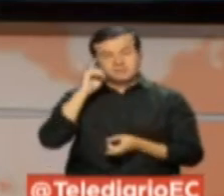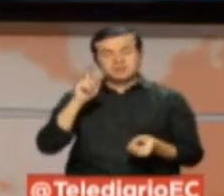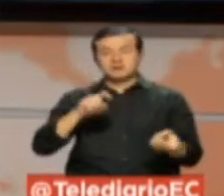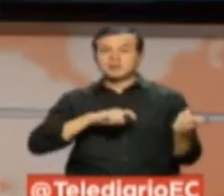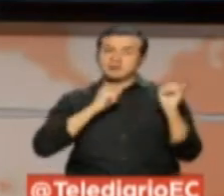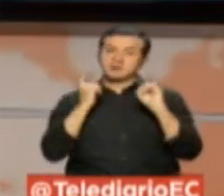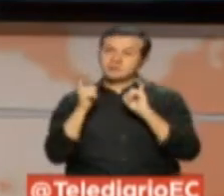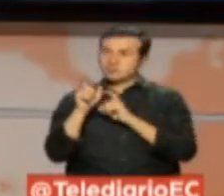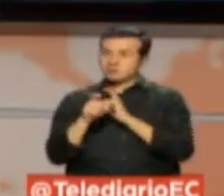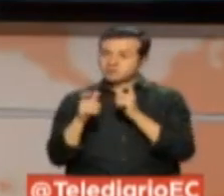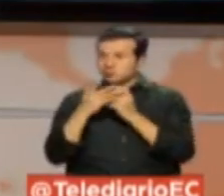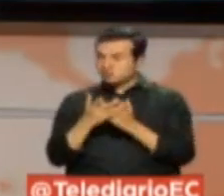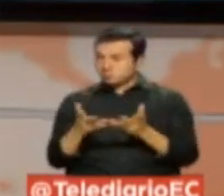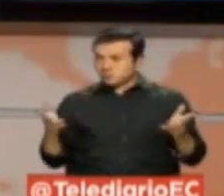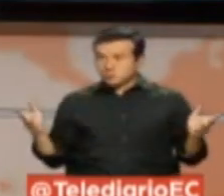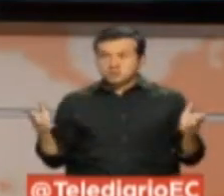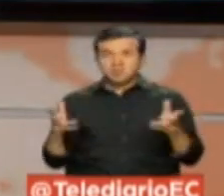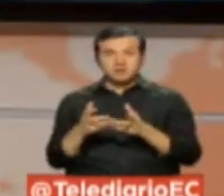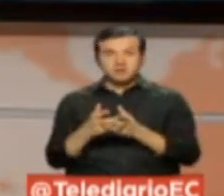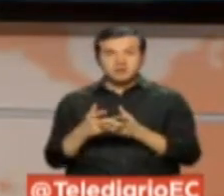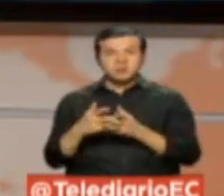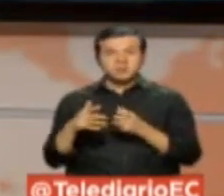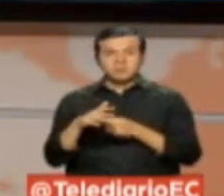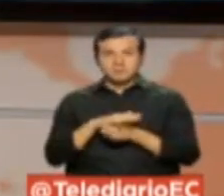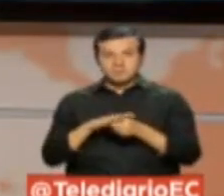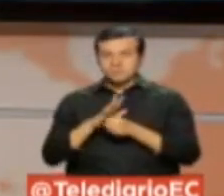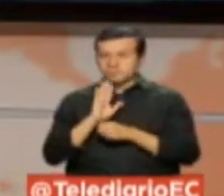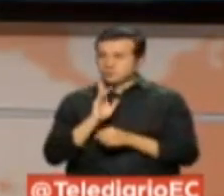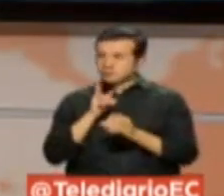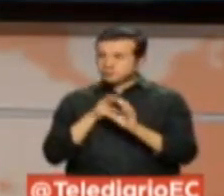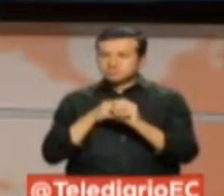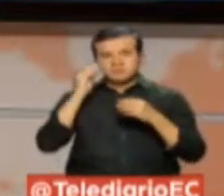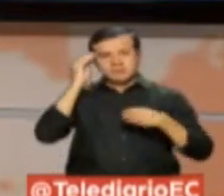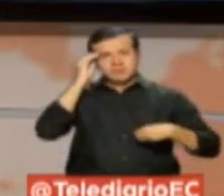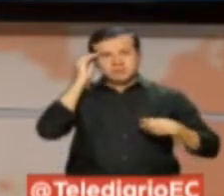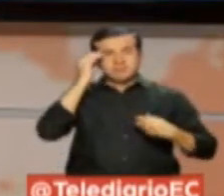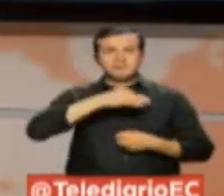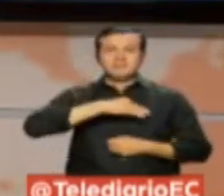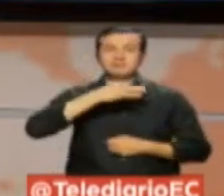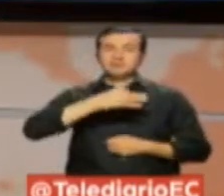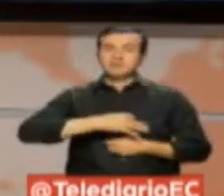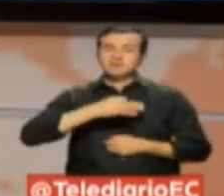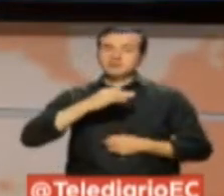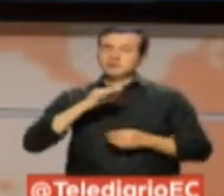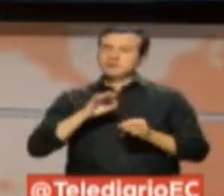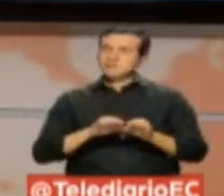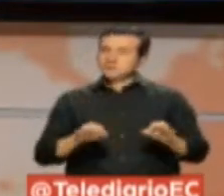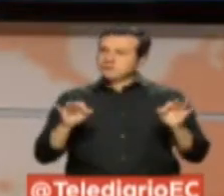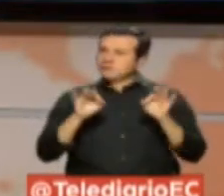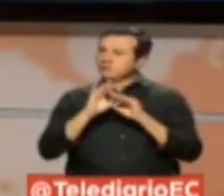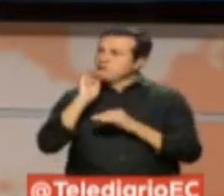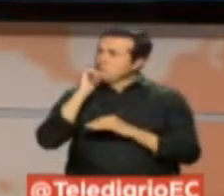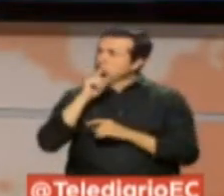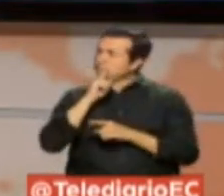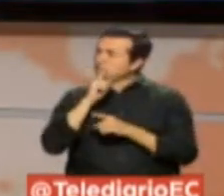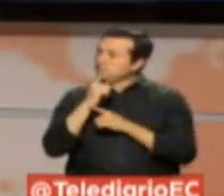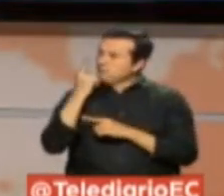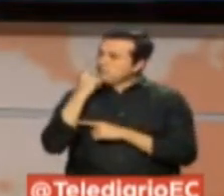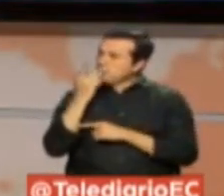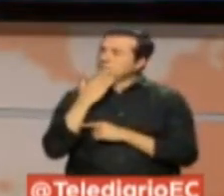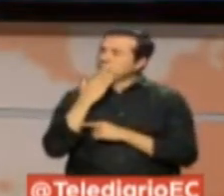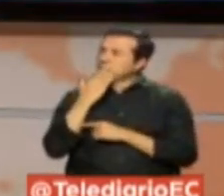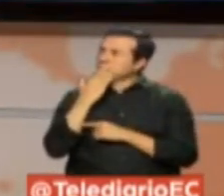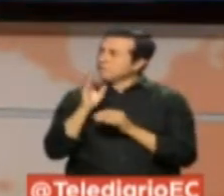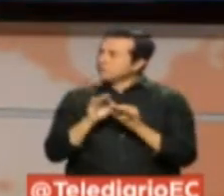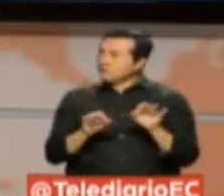esquema de que estas personas empiecen a formarse con valores éticos muy, muy muy fuertes y que el día de mañana, al ser